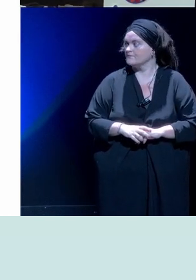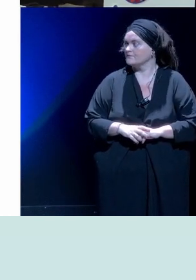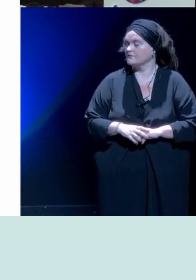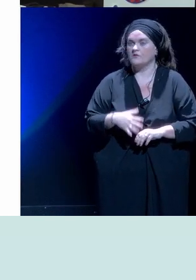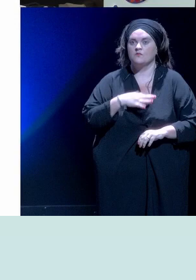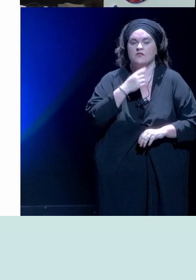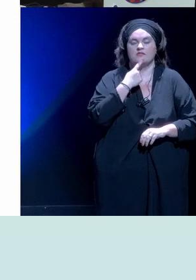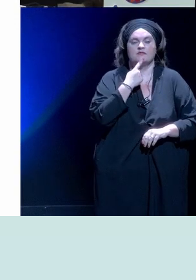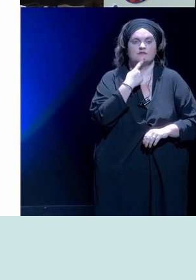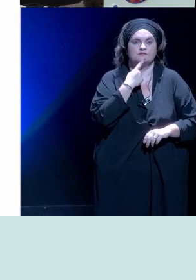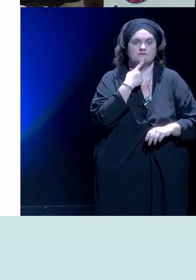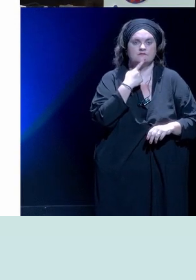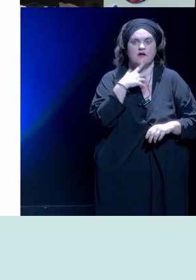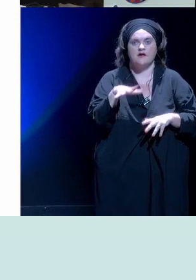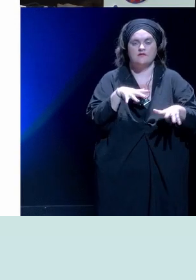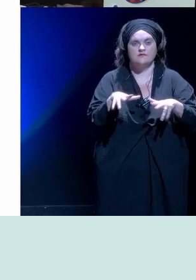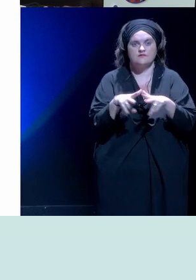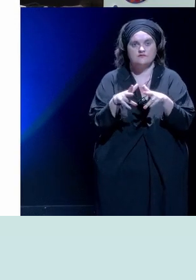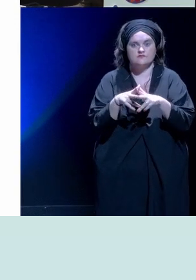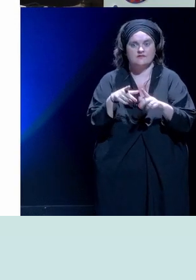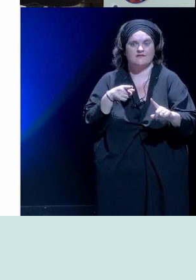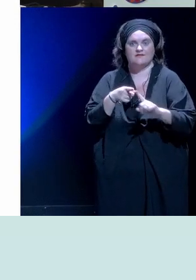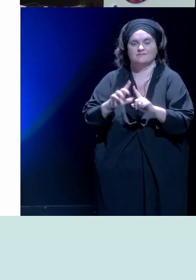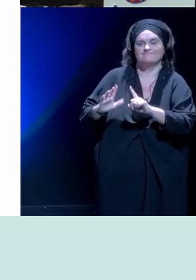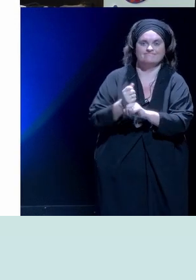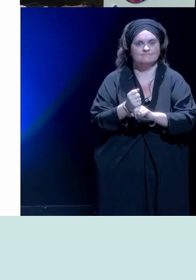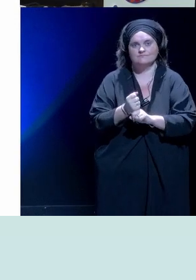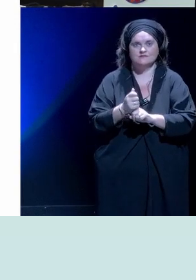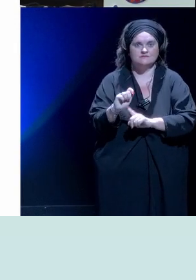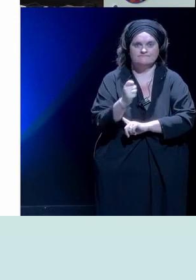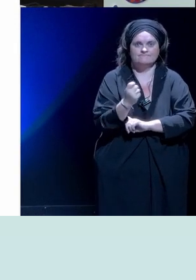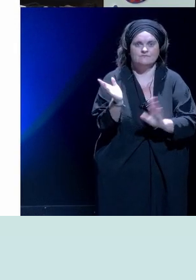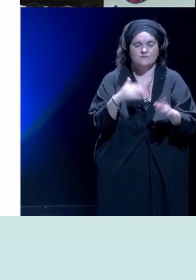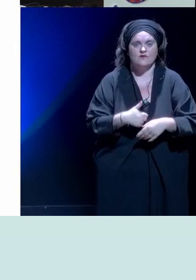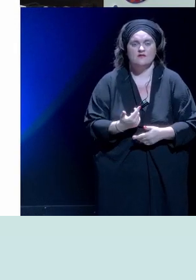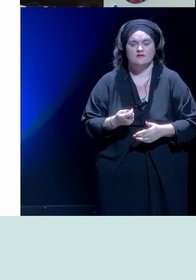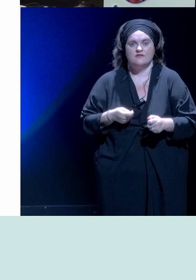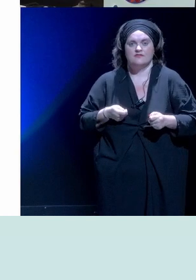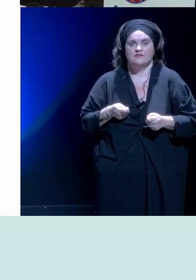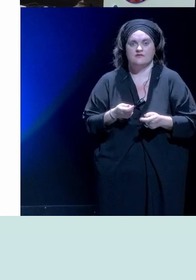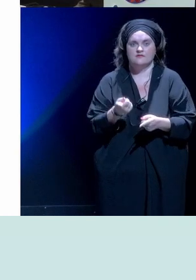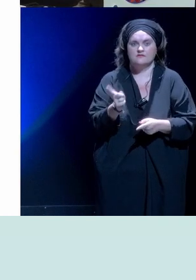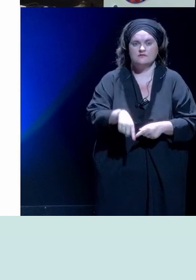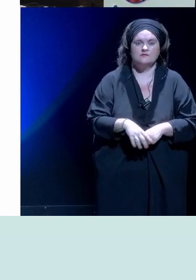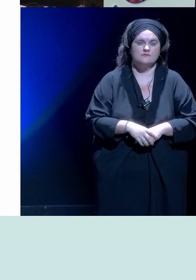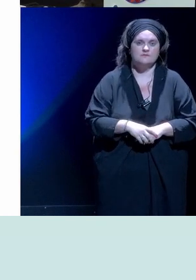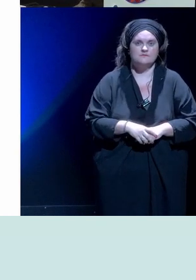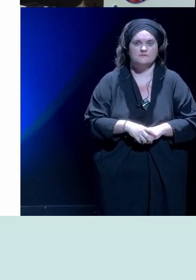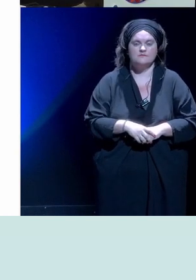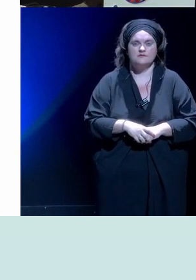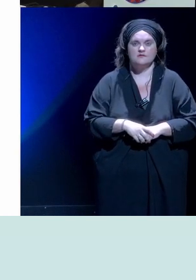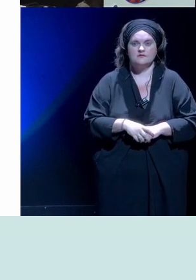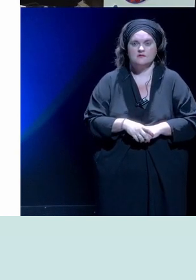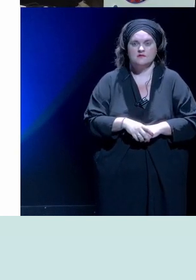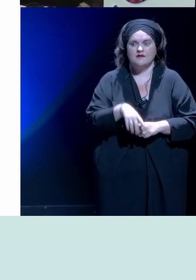cuando la acción social no logra su objetivo, también contribuye a, en definitiva, descalificar